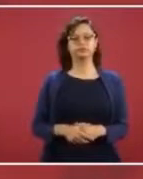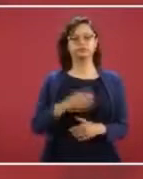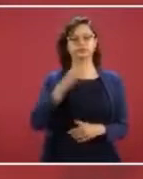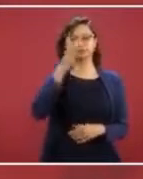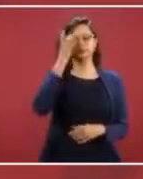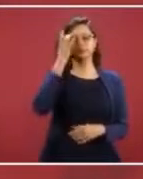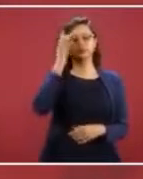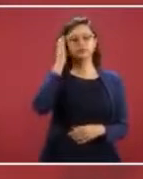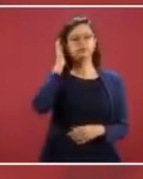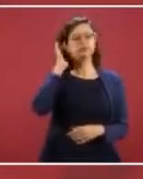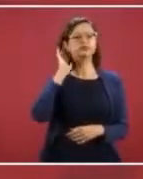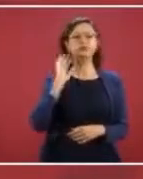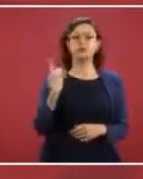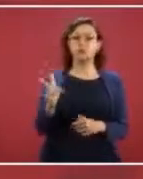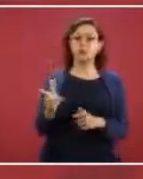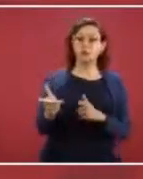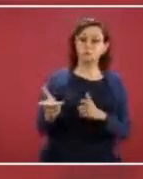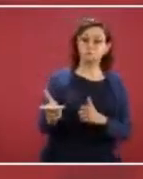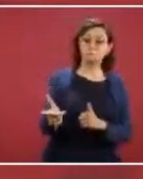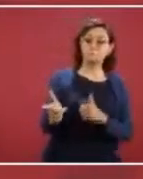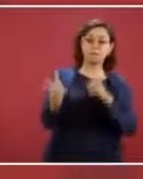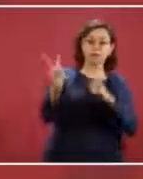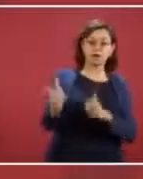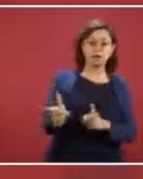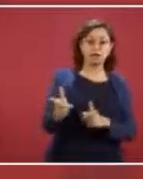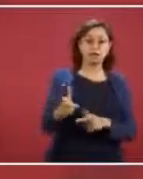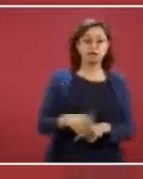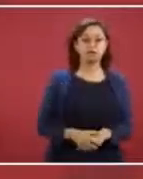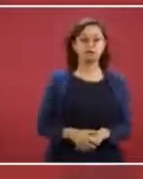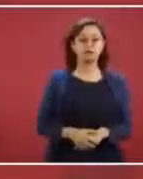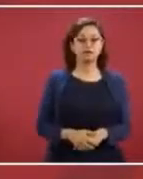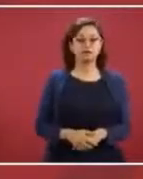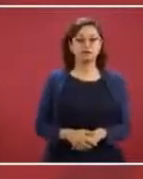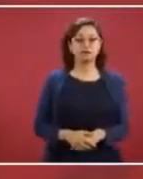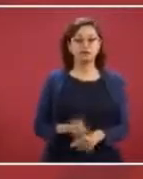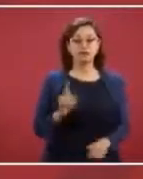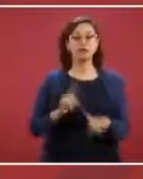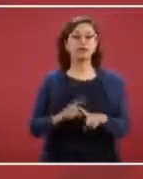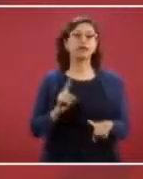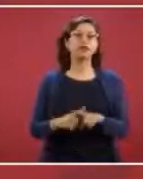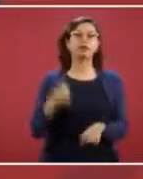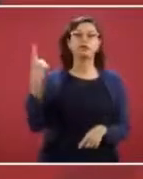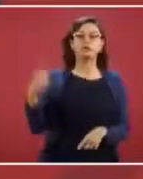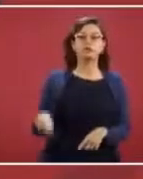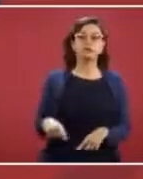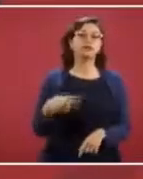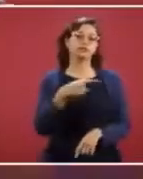de fusilamiento tiene que ver con el gobierno de Carranza.